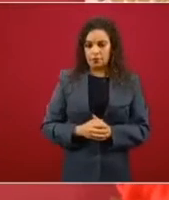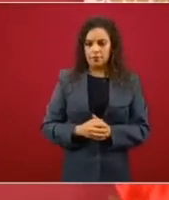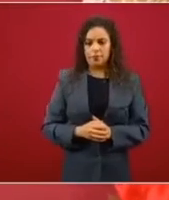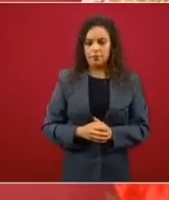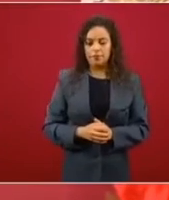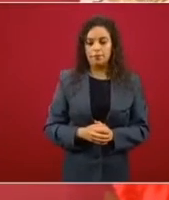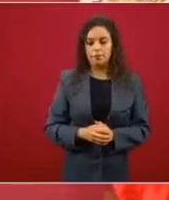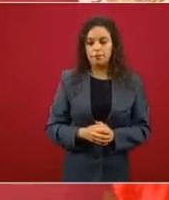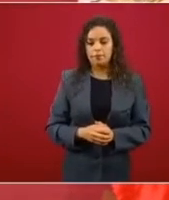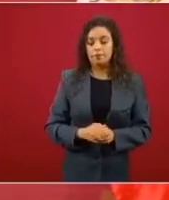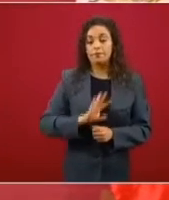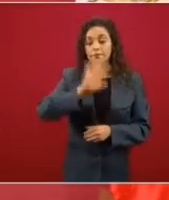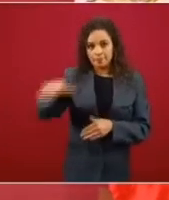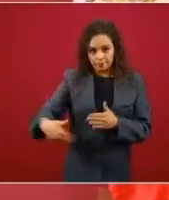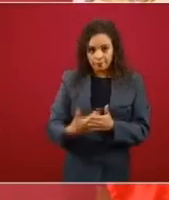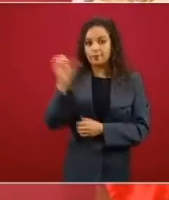Ya el sábado